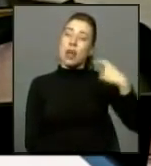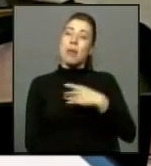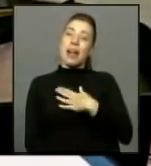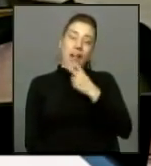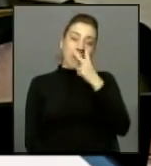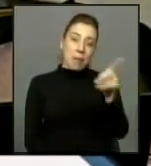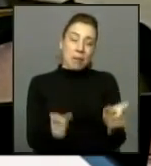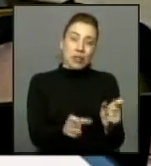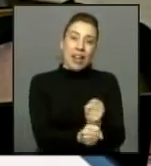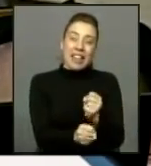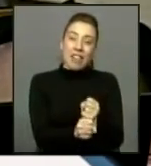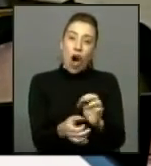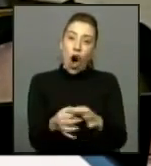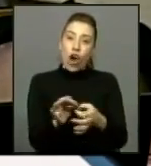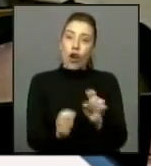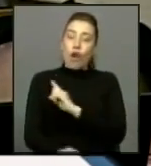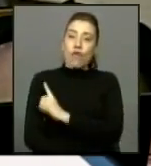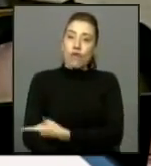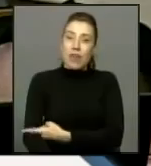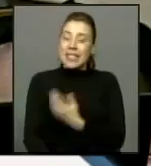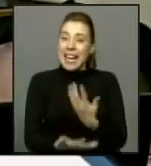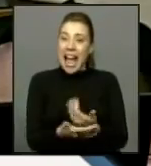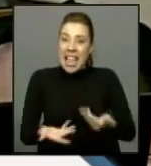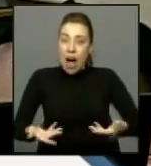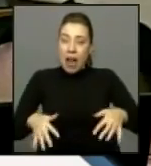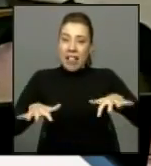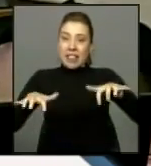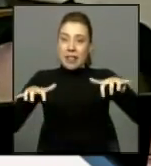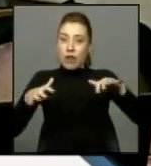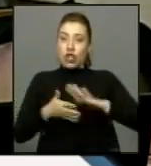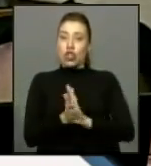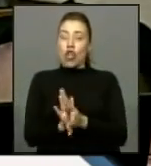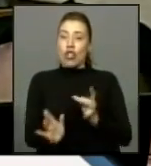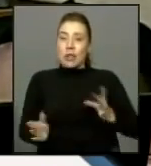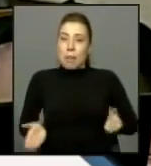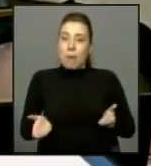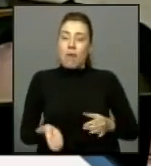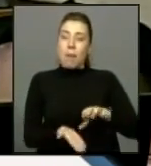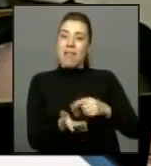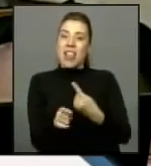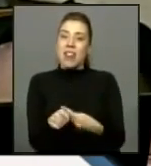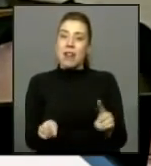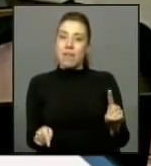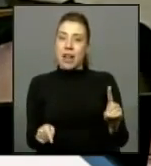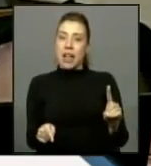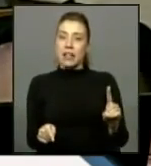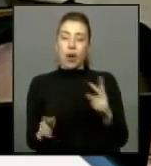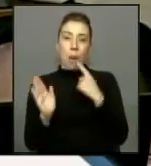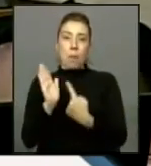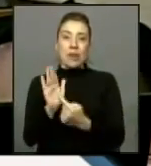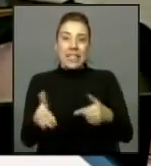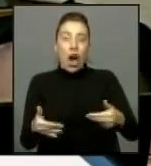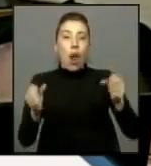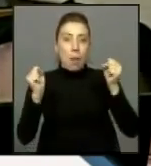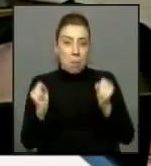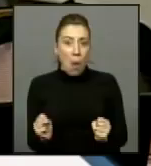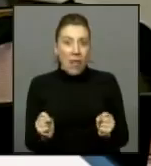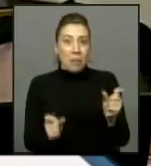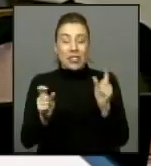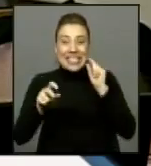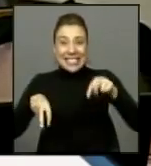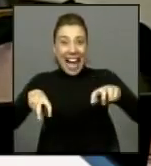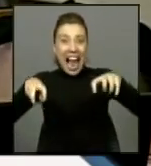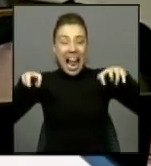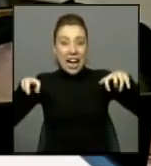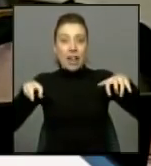los trabajadores organizados con la fuerza que tienen hoy en las tribunas, en todo Chile, promoviendo un país distinto, como nos demuestran que hoy día se puede, quienes están aquí